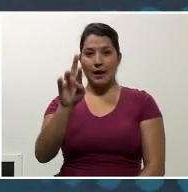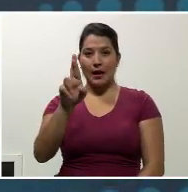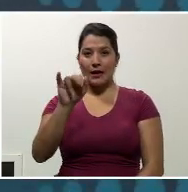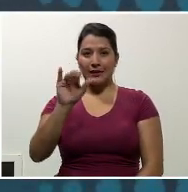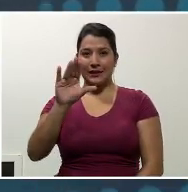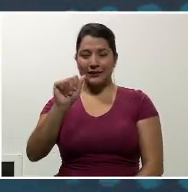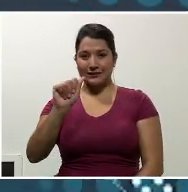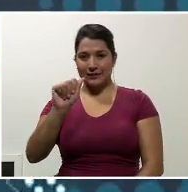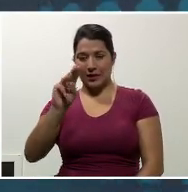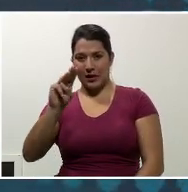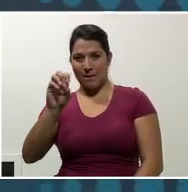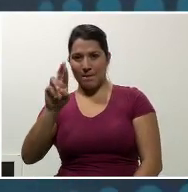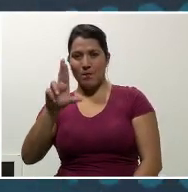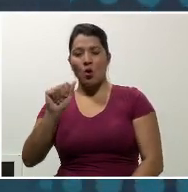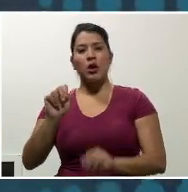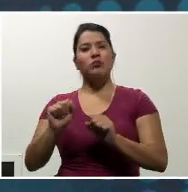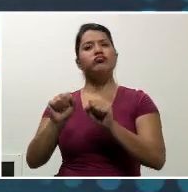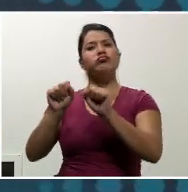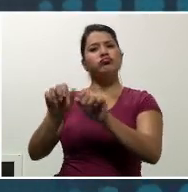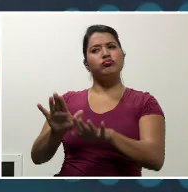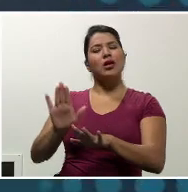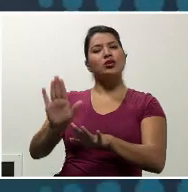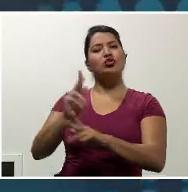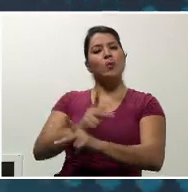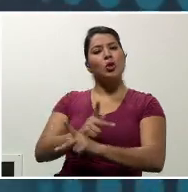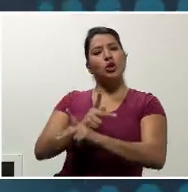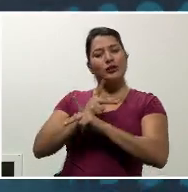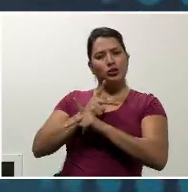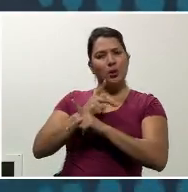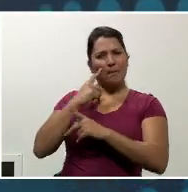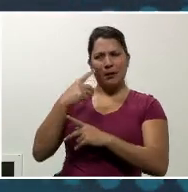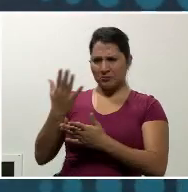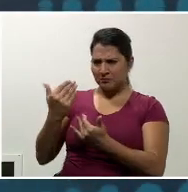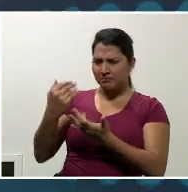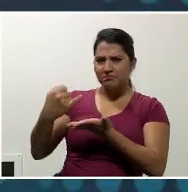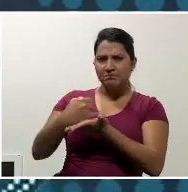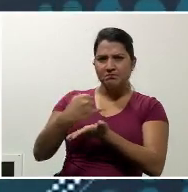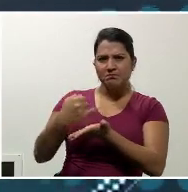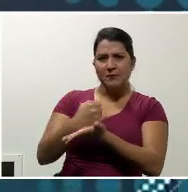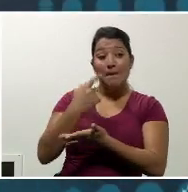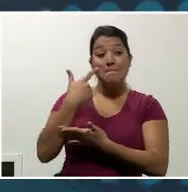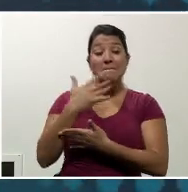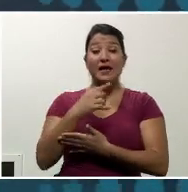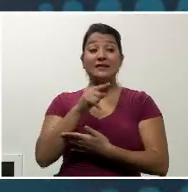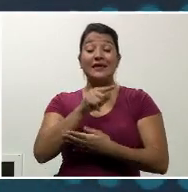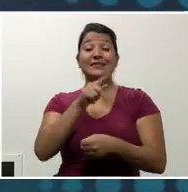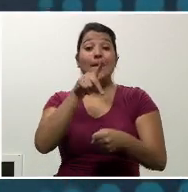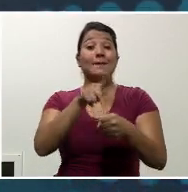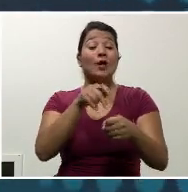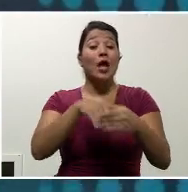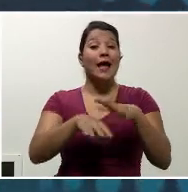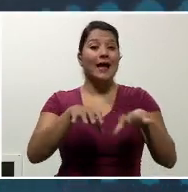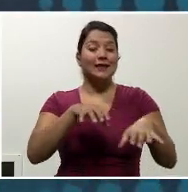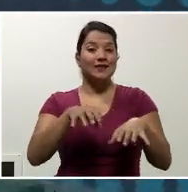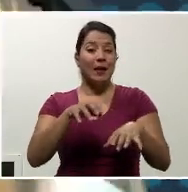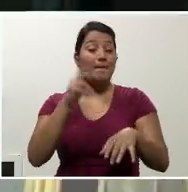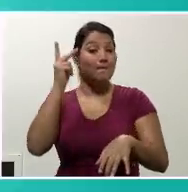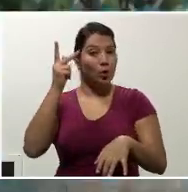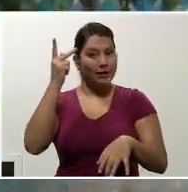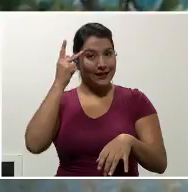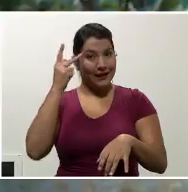esto con la finalidad de que se le investigue por una supuesta participación en actividades políticas, acto prohibido en el Código